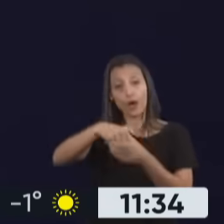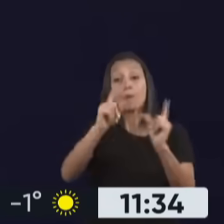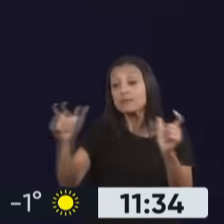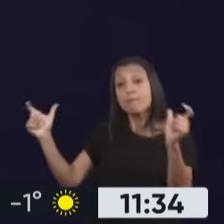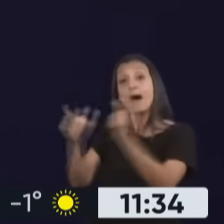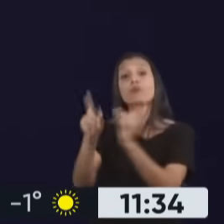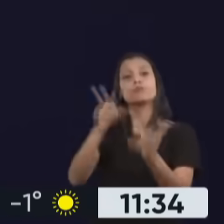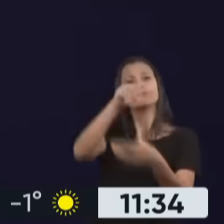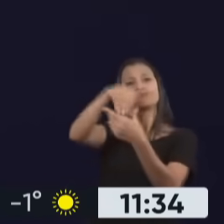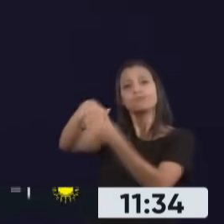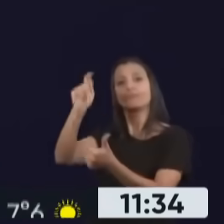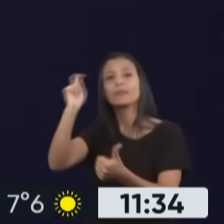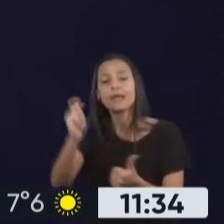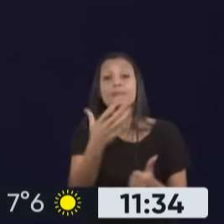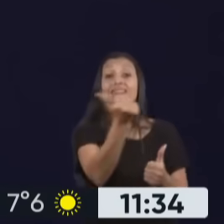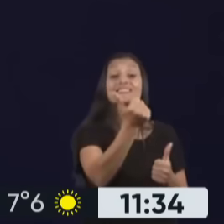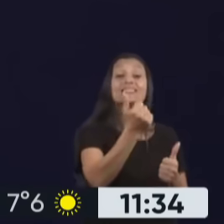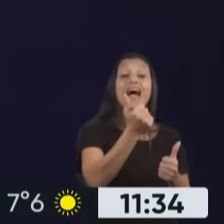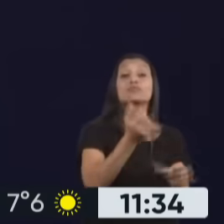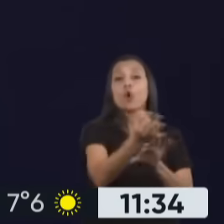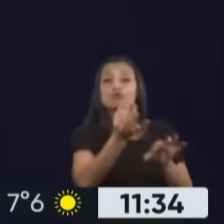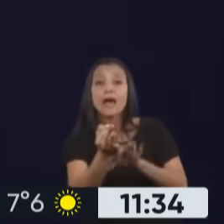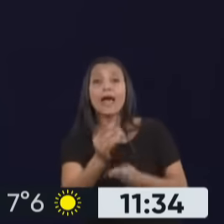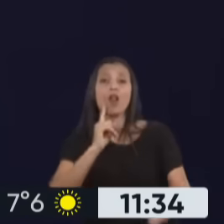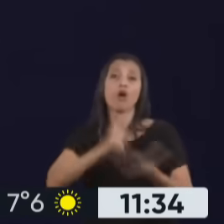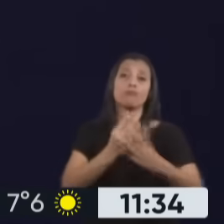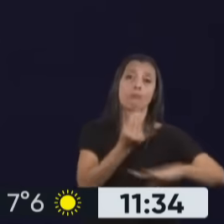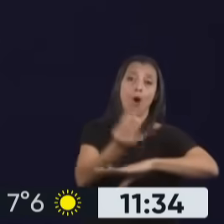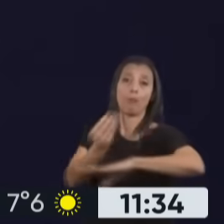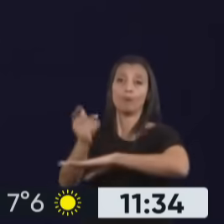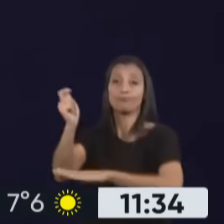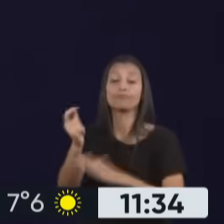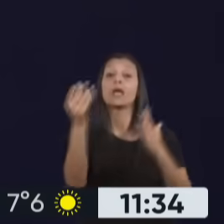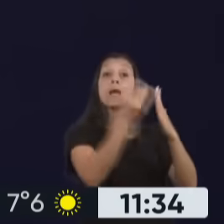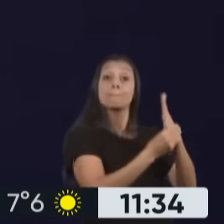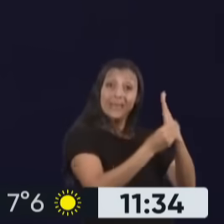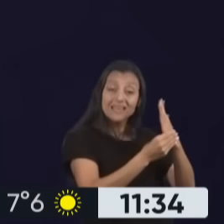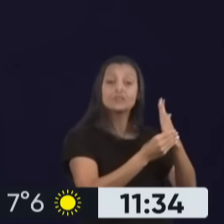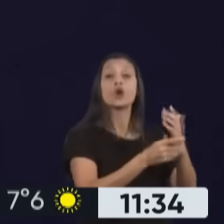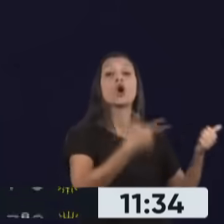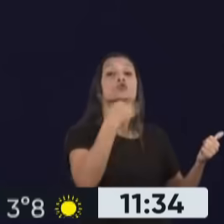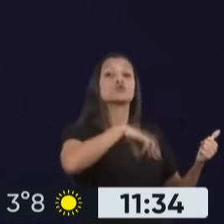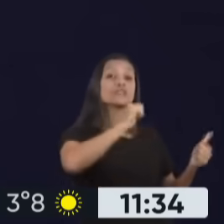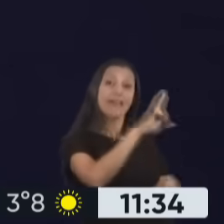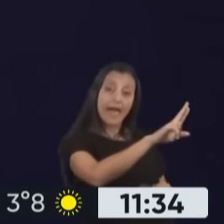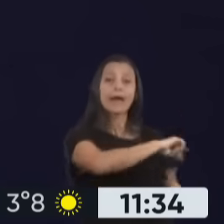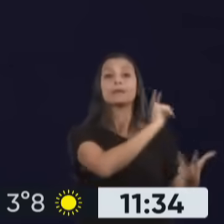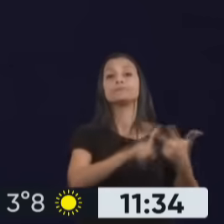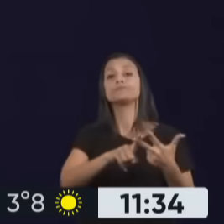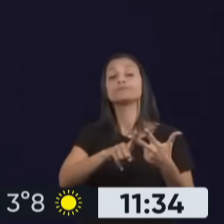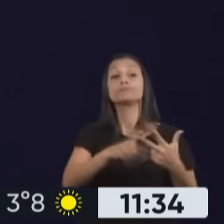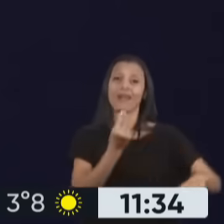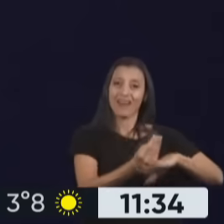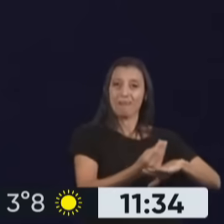también participaron los 6 consejeros designados por decreto, el ministro de Desregulación, Federico Sturzenegger,